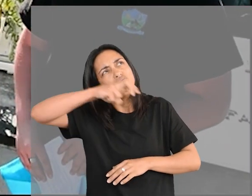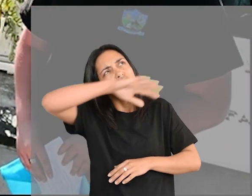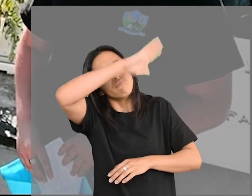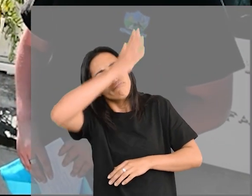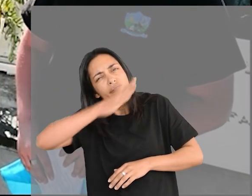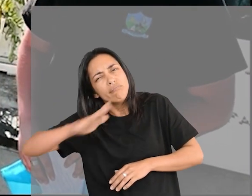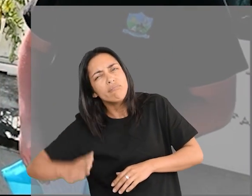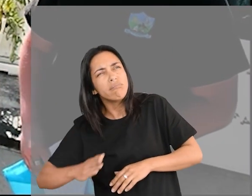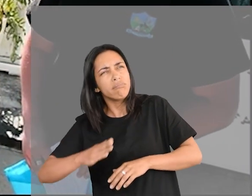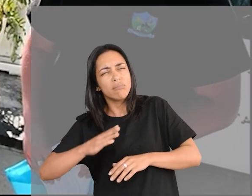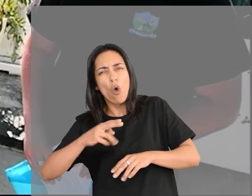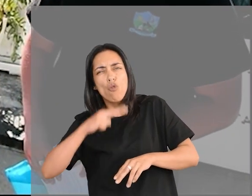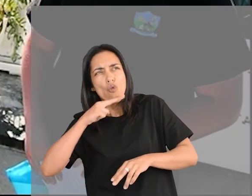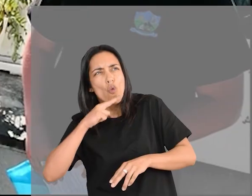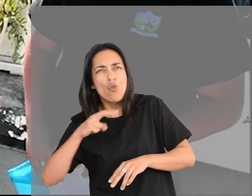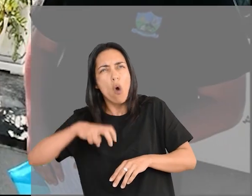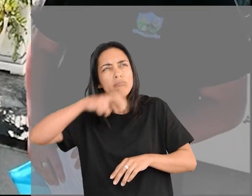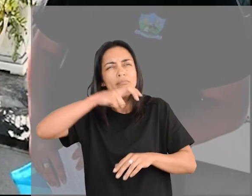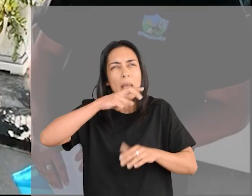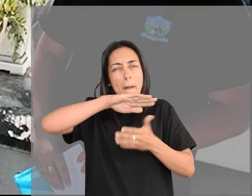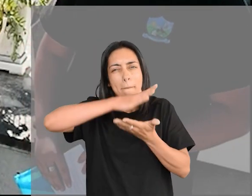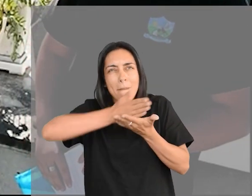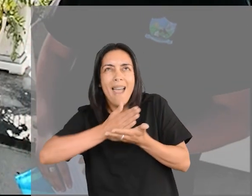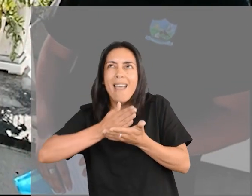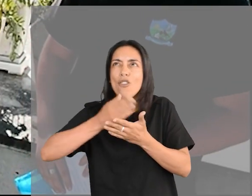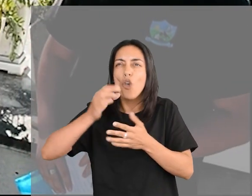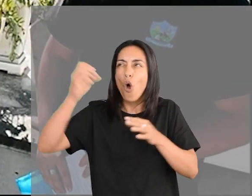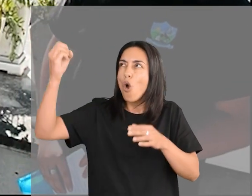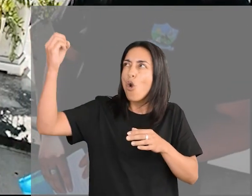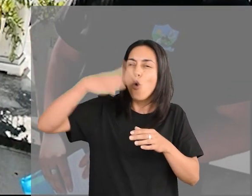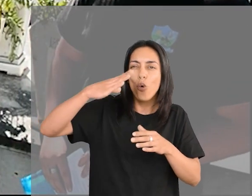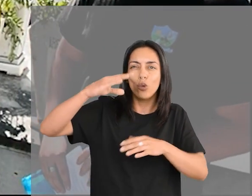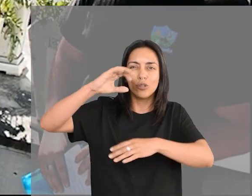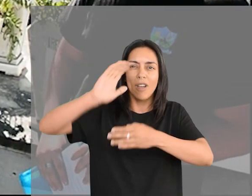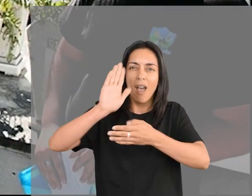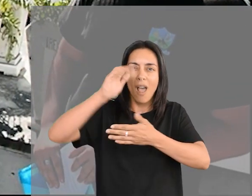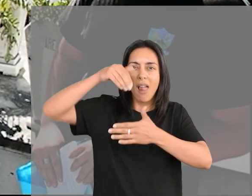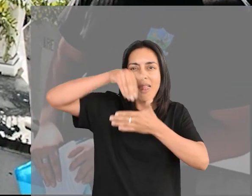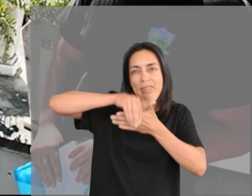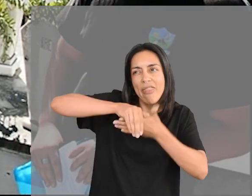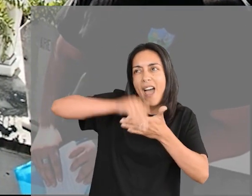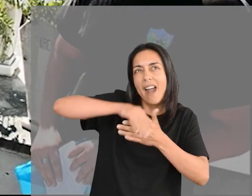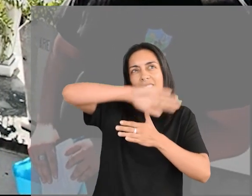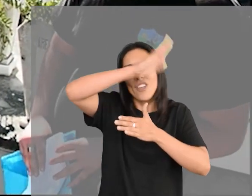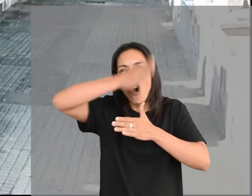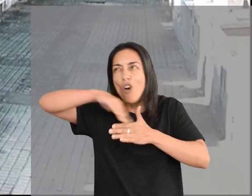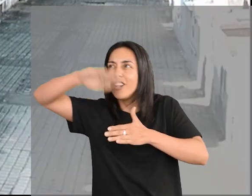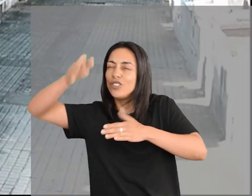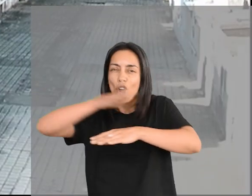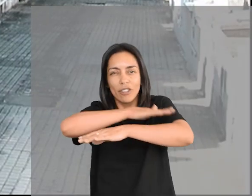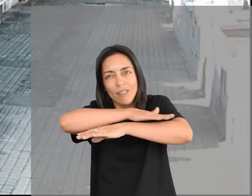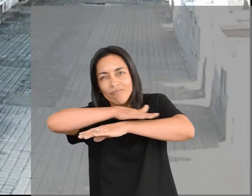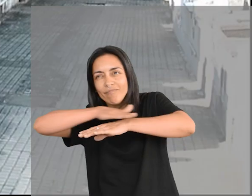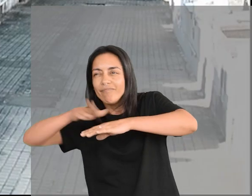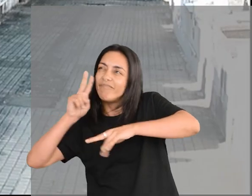y entre el medio de las luces de la tarde recorrí de horizonte mi silueta. Acá hay una